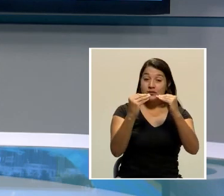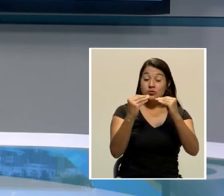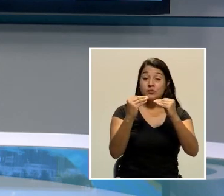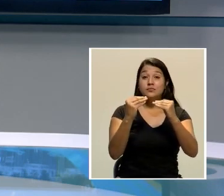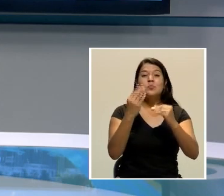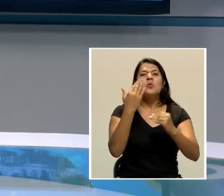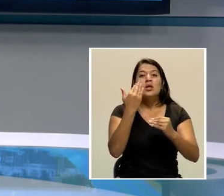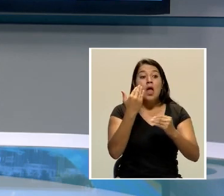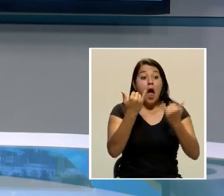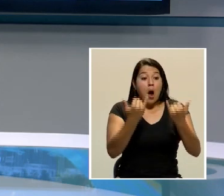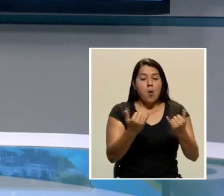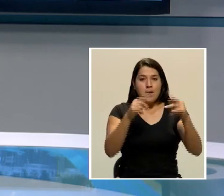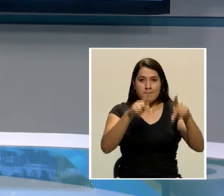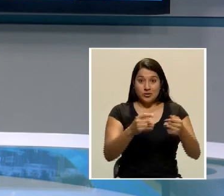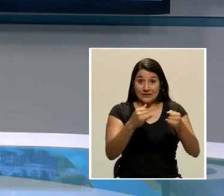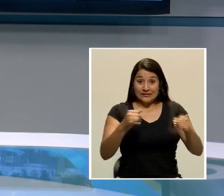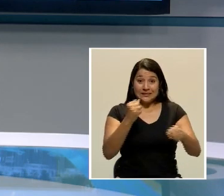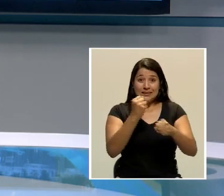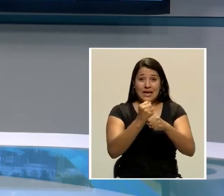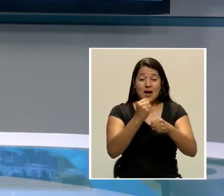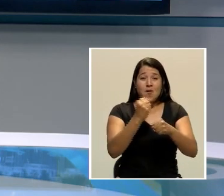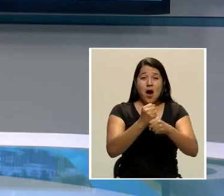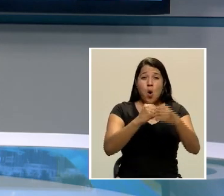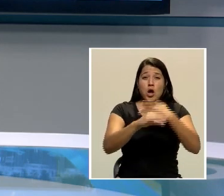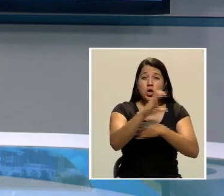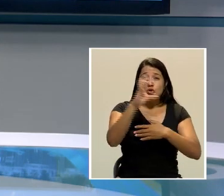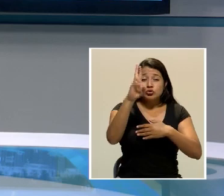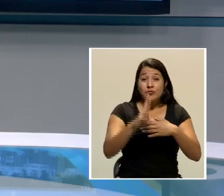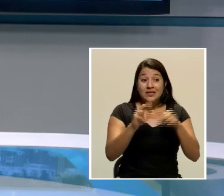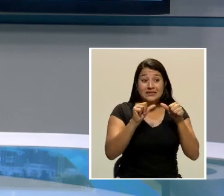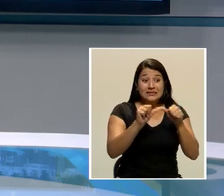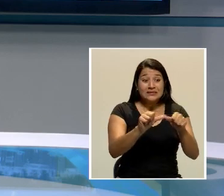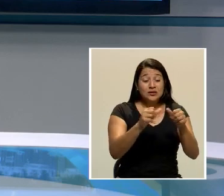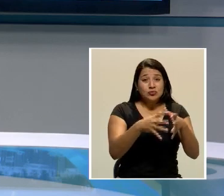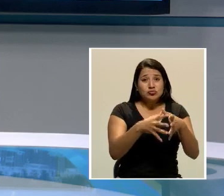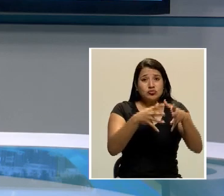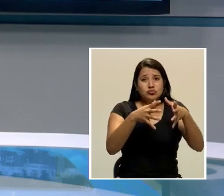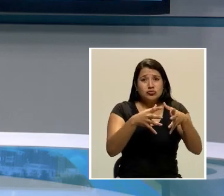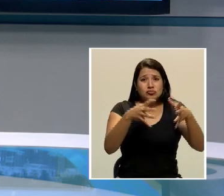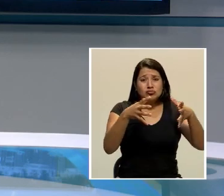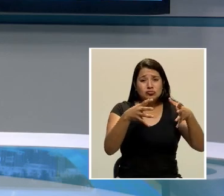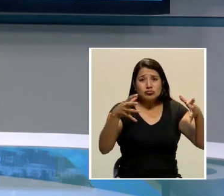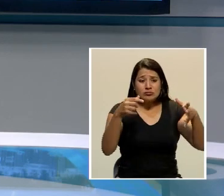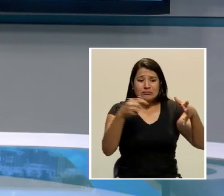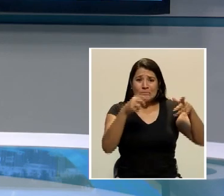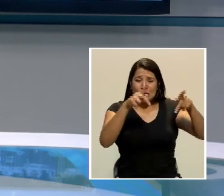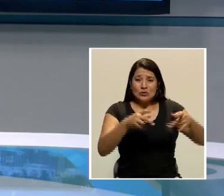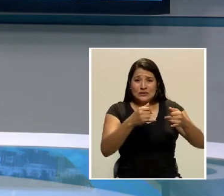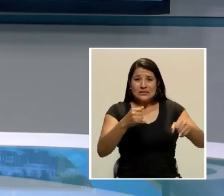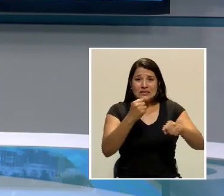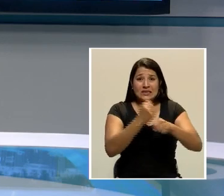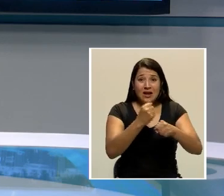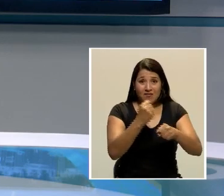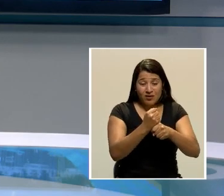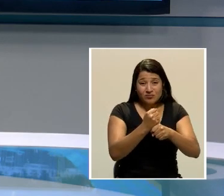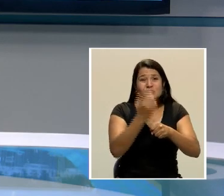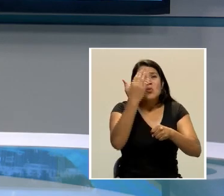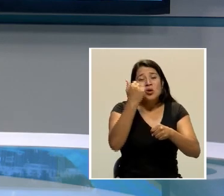El desempleo en Costa Rica continúa creciendo, alimentado por las consecuencias económicas de la